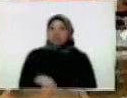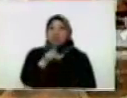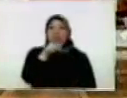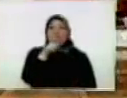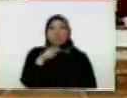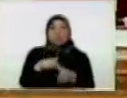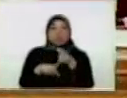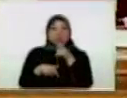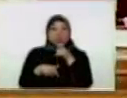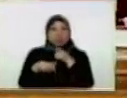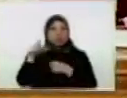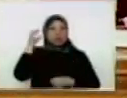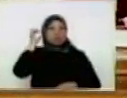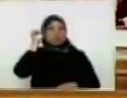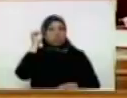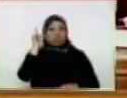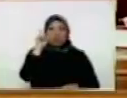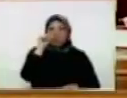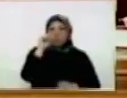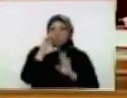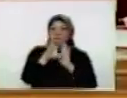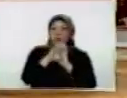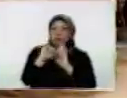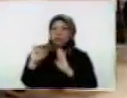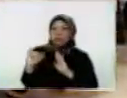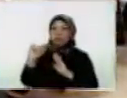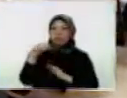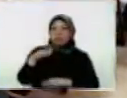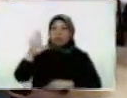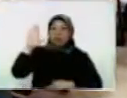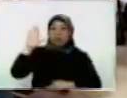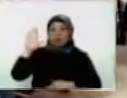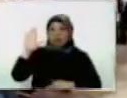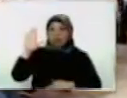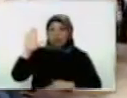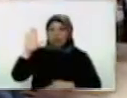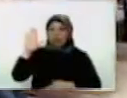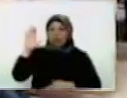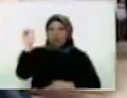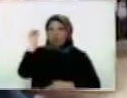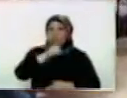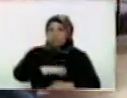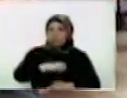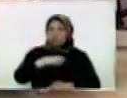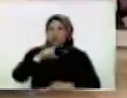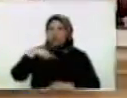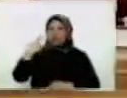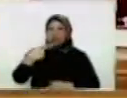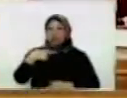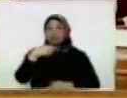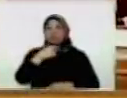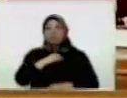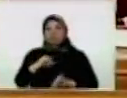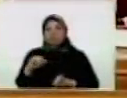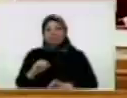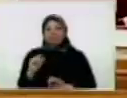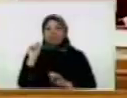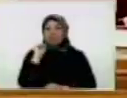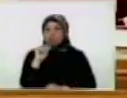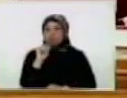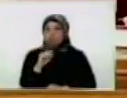aprobar el acta de la sesión anterior. Aprobada. Siguiente punto, señor secretario.